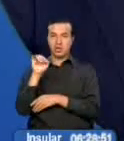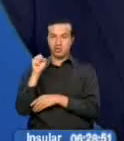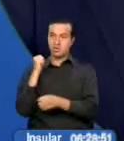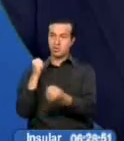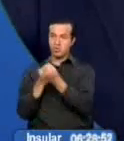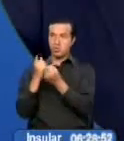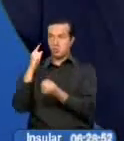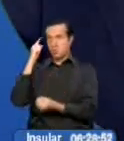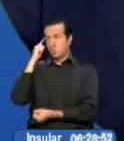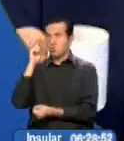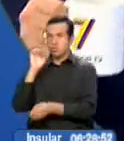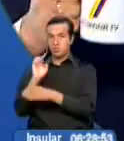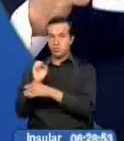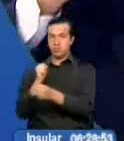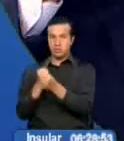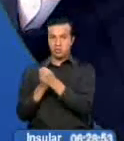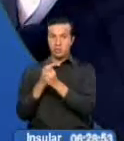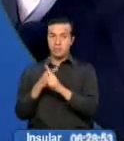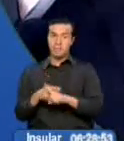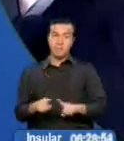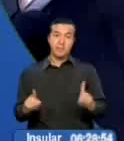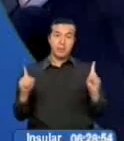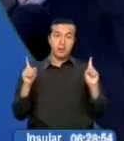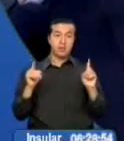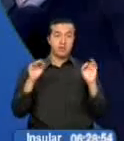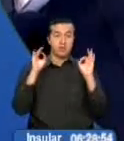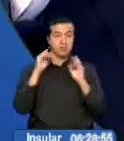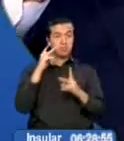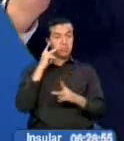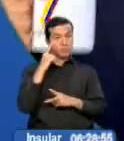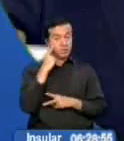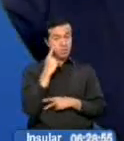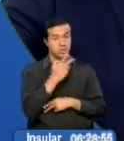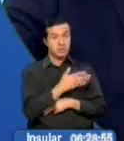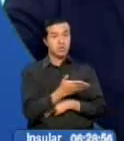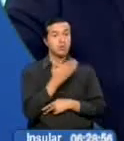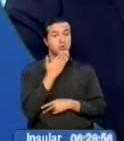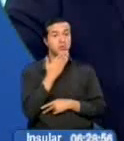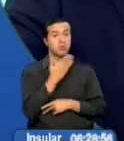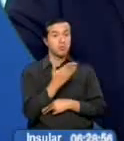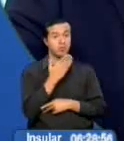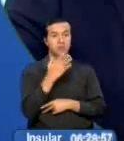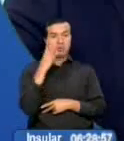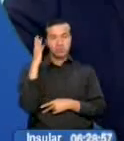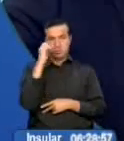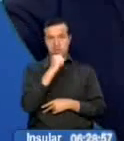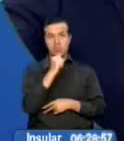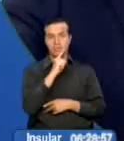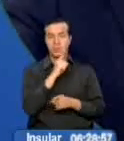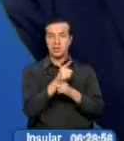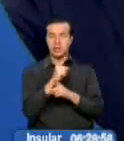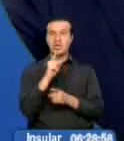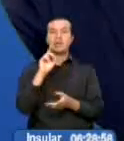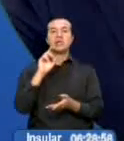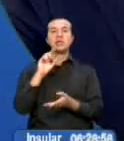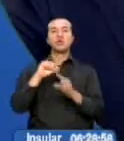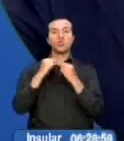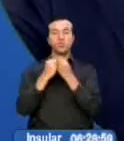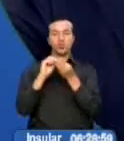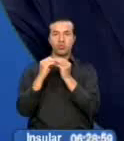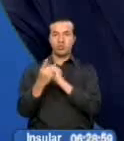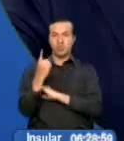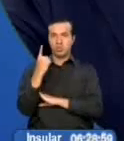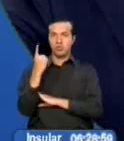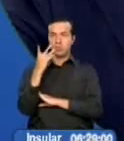apoyar al gobierno nacional. En todo caso, eso es una respuesta que tendría que plantearla Jimmy, pero lo que sí estamos conscientes es que como Centro Democrático hoy estamos en